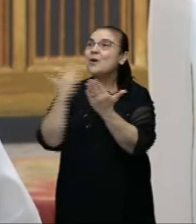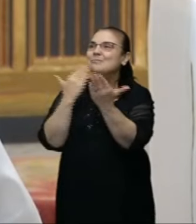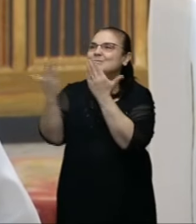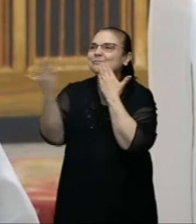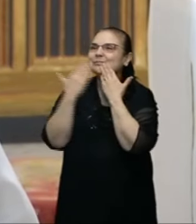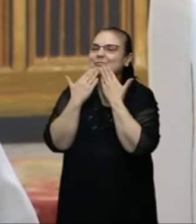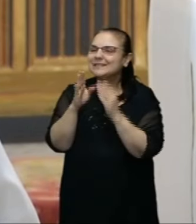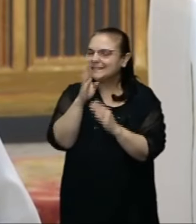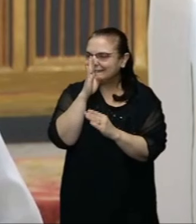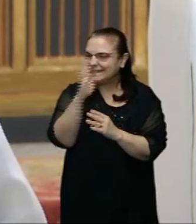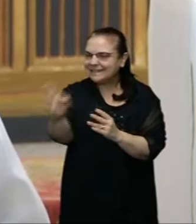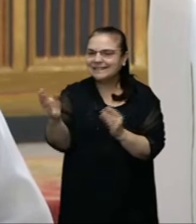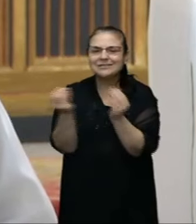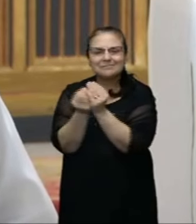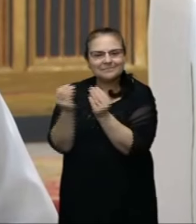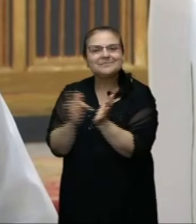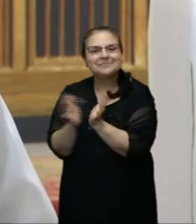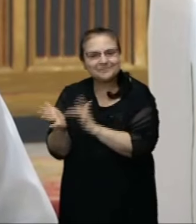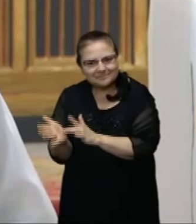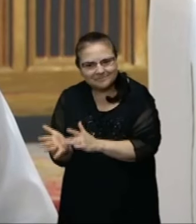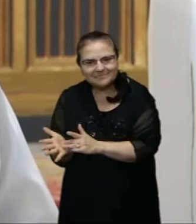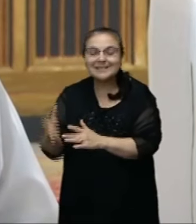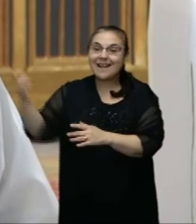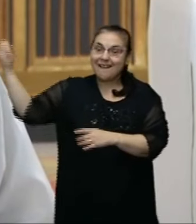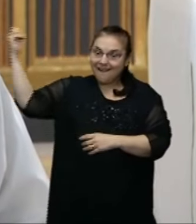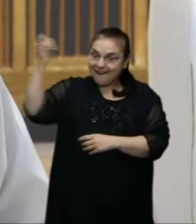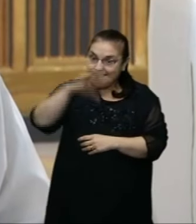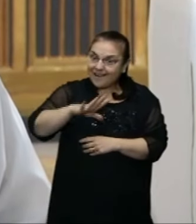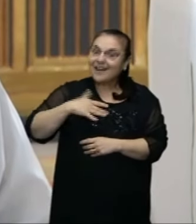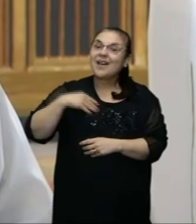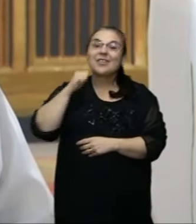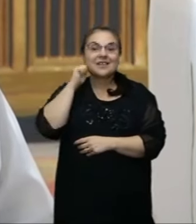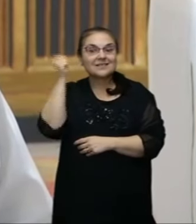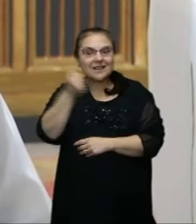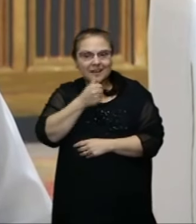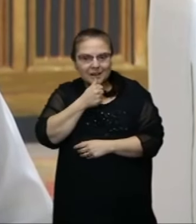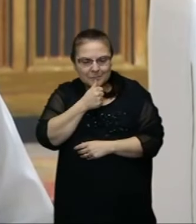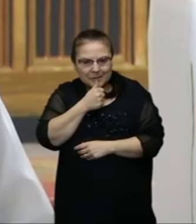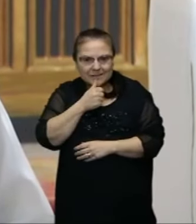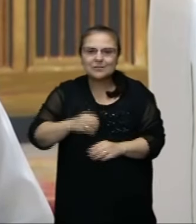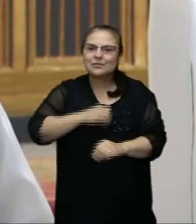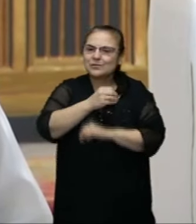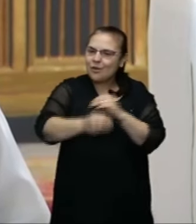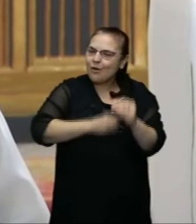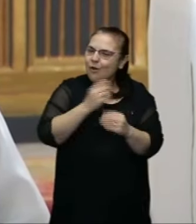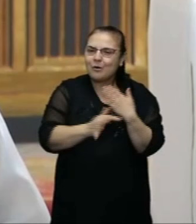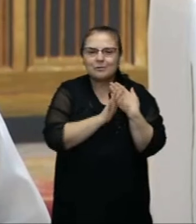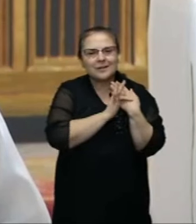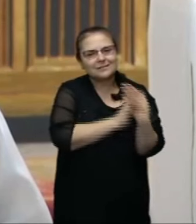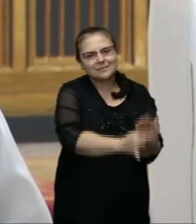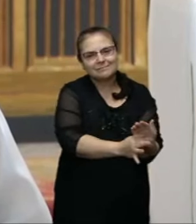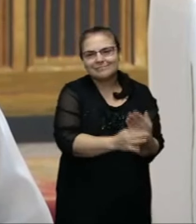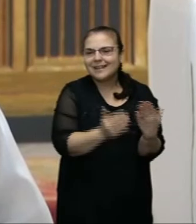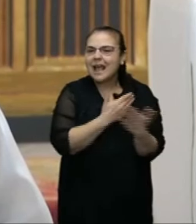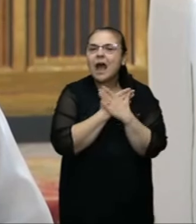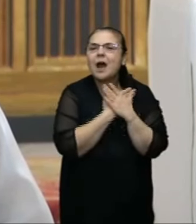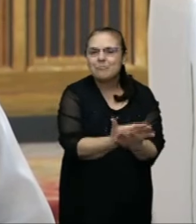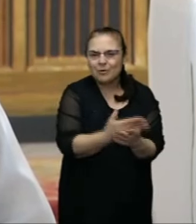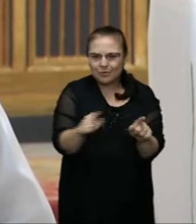Jesucristo, con la gracia recibida en los sacramentos, con las obras de caridad, de amor a Dios y de amor al